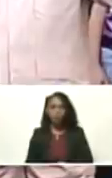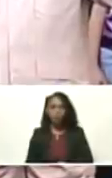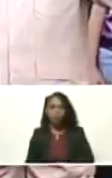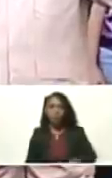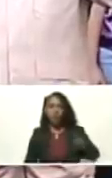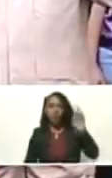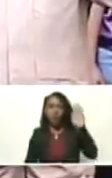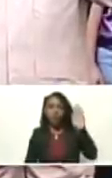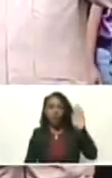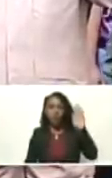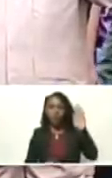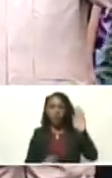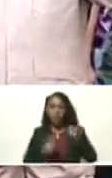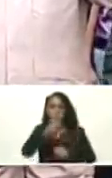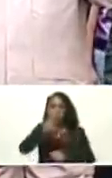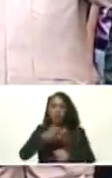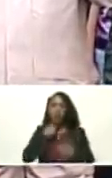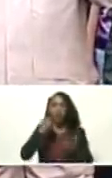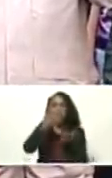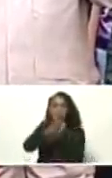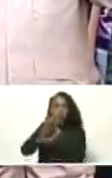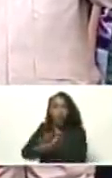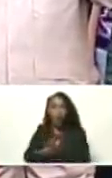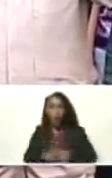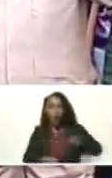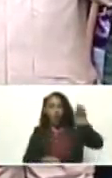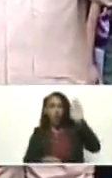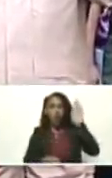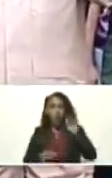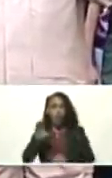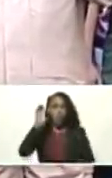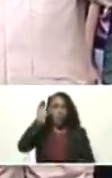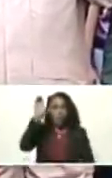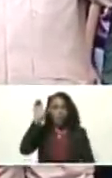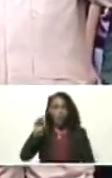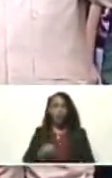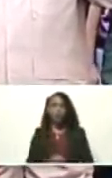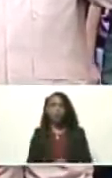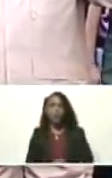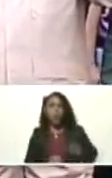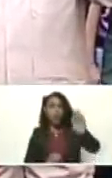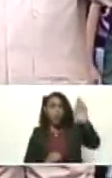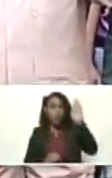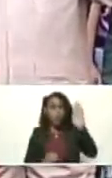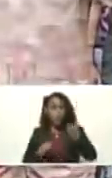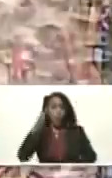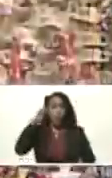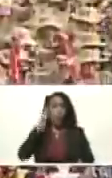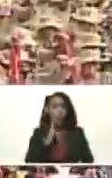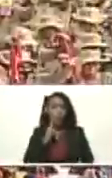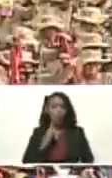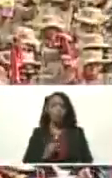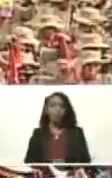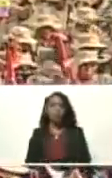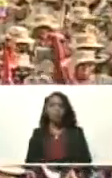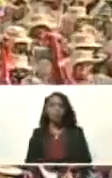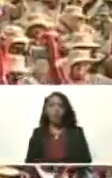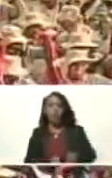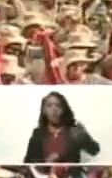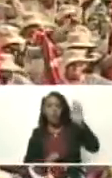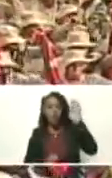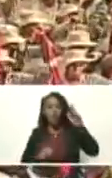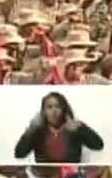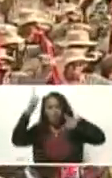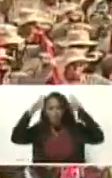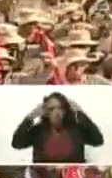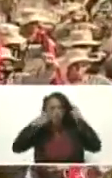Juro por los mártires, juro por la patria, juro por Bolívar, juro por